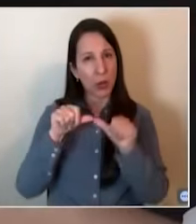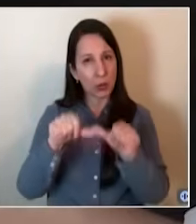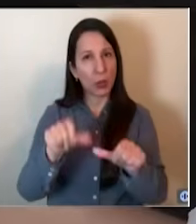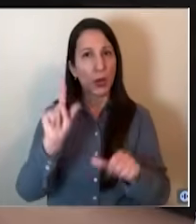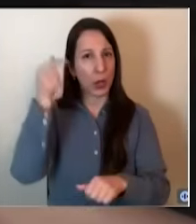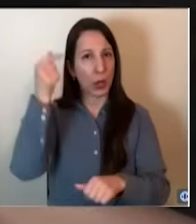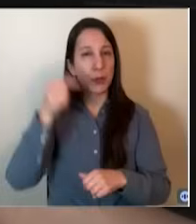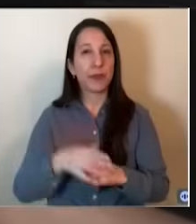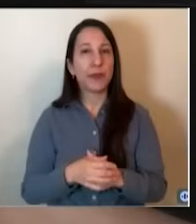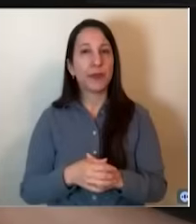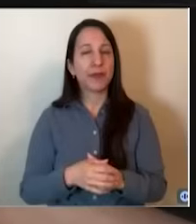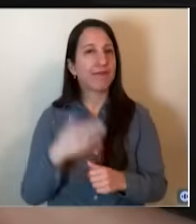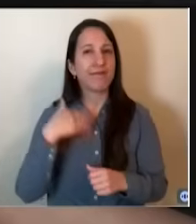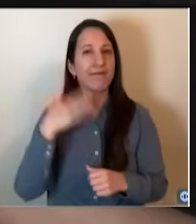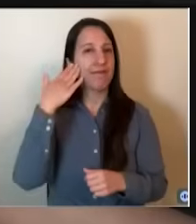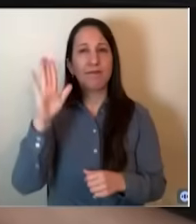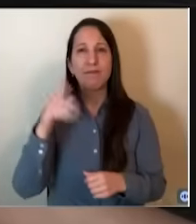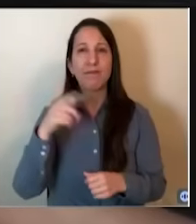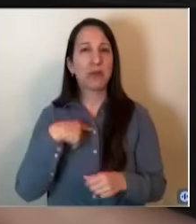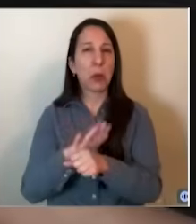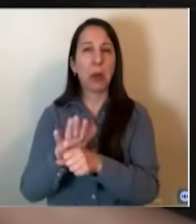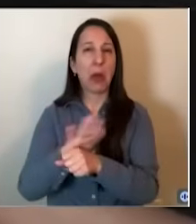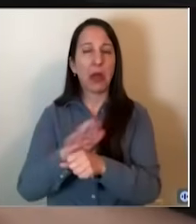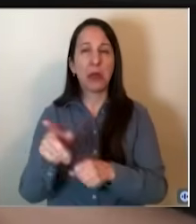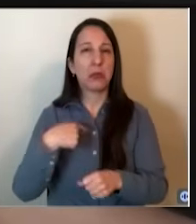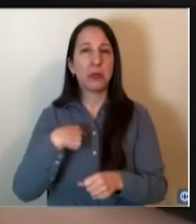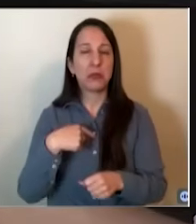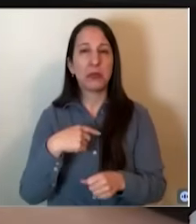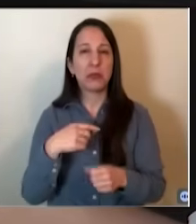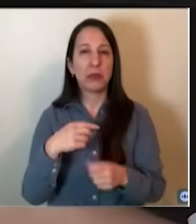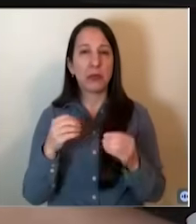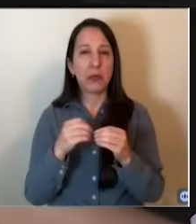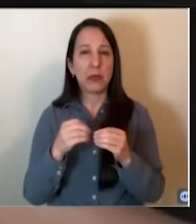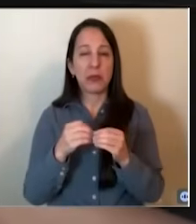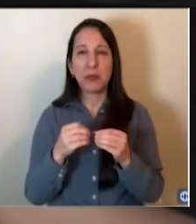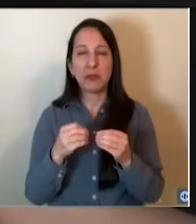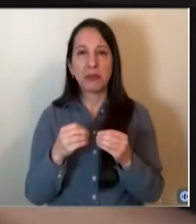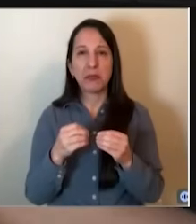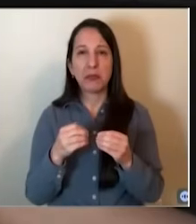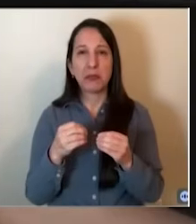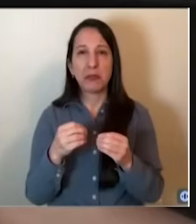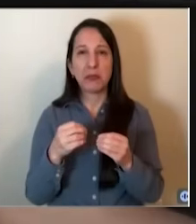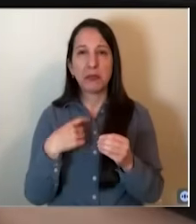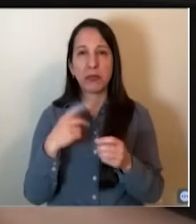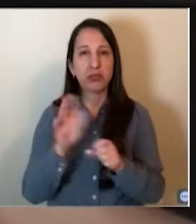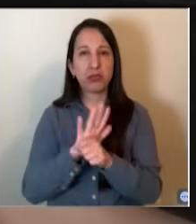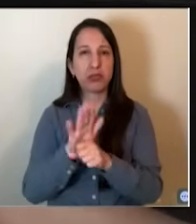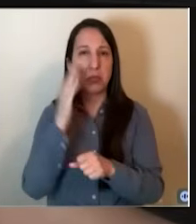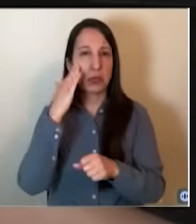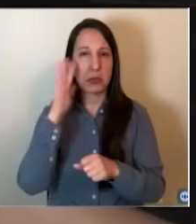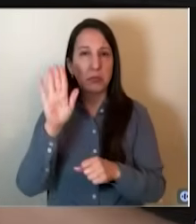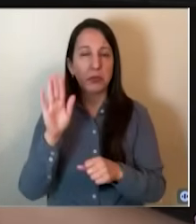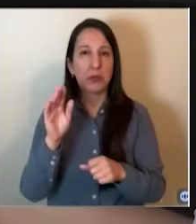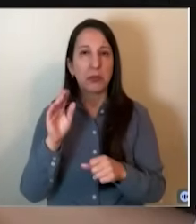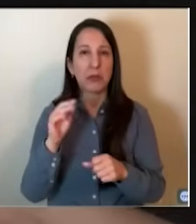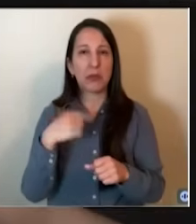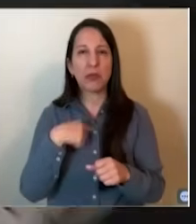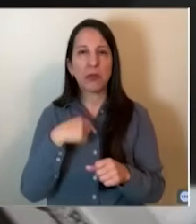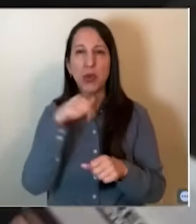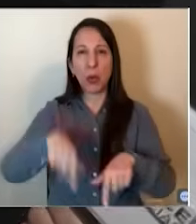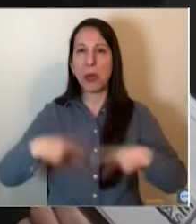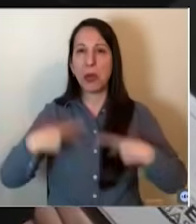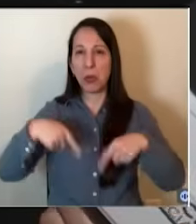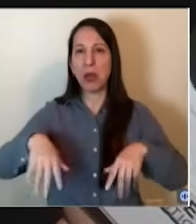muy enterado, estoy en otras cuestiones ahora como de más, que me tienen más ocupado, ¿sí? Como no soy de la zona tampoco.